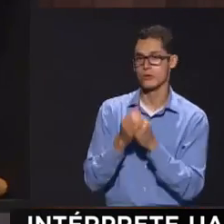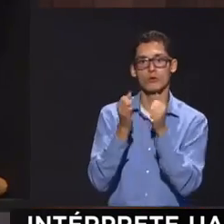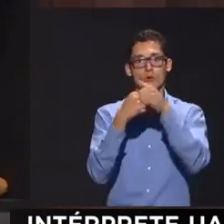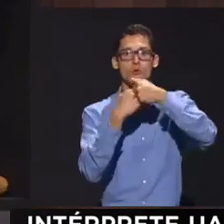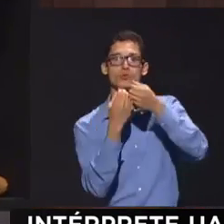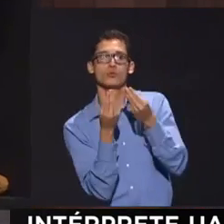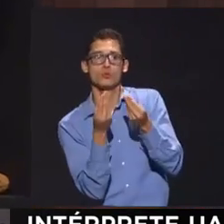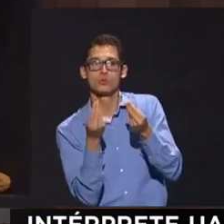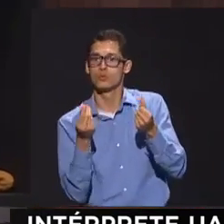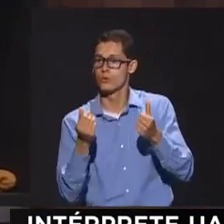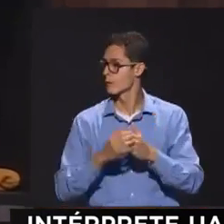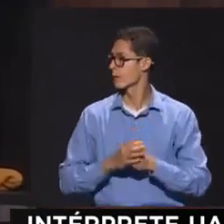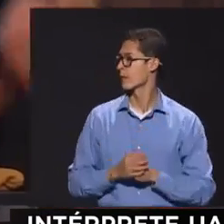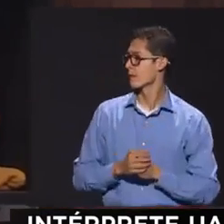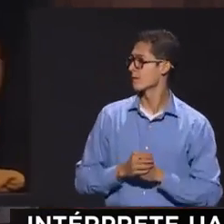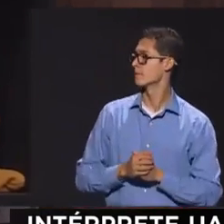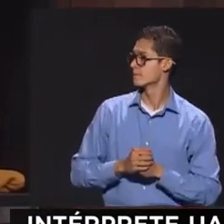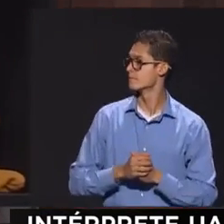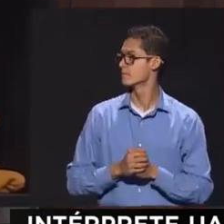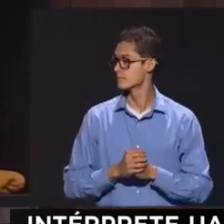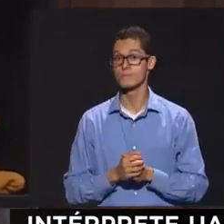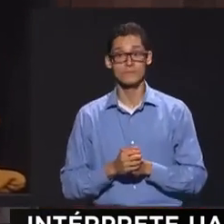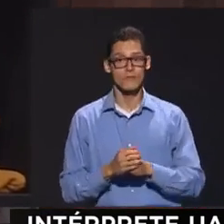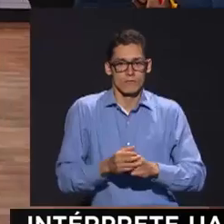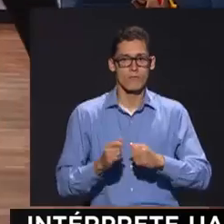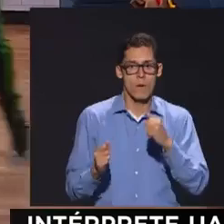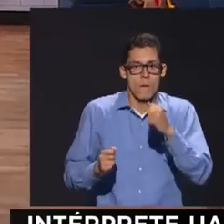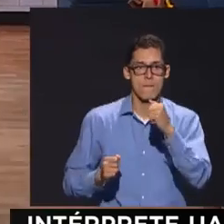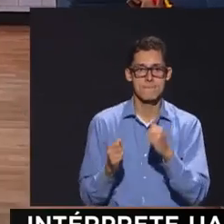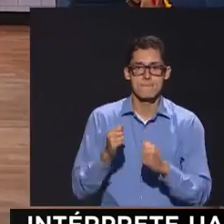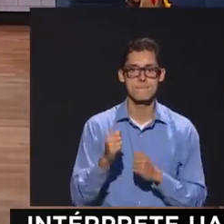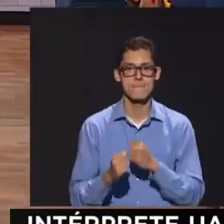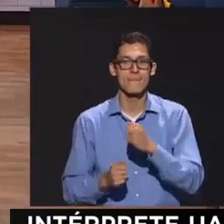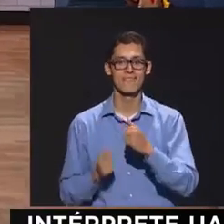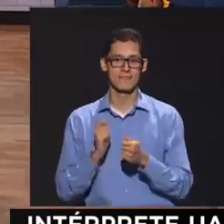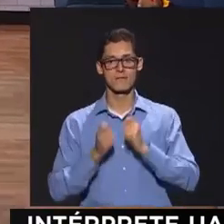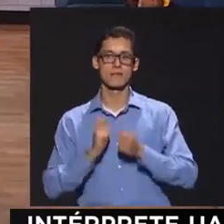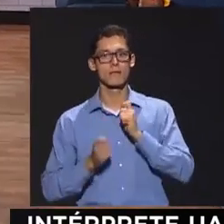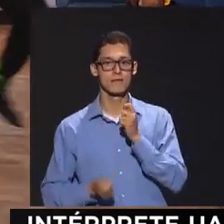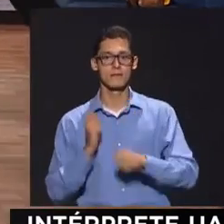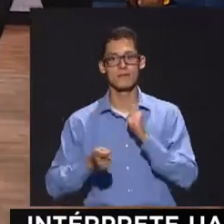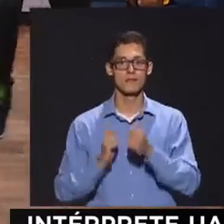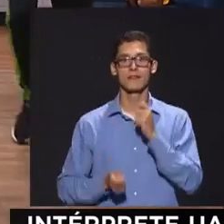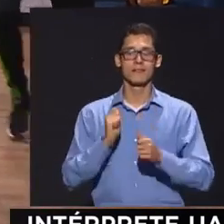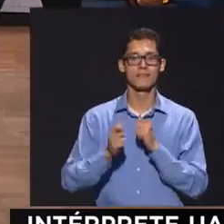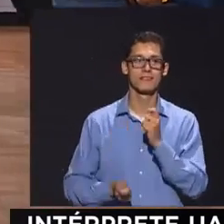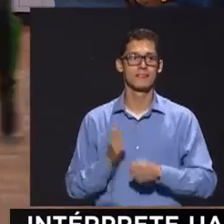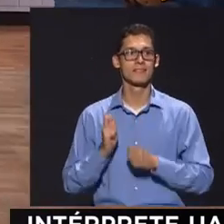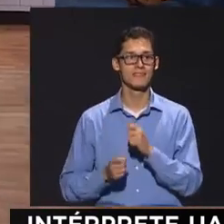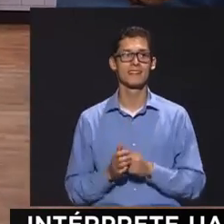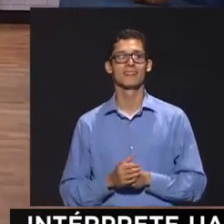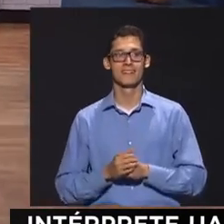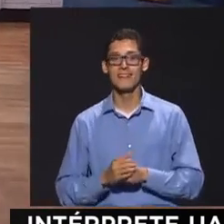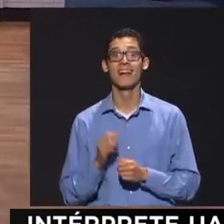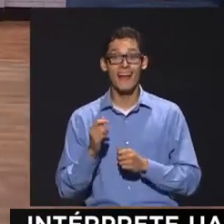no te perjudica lo lleva la cumbia también más cuales localizó y